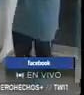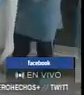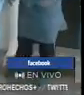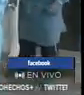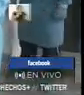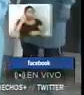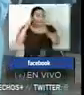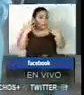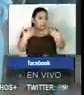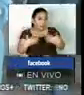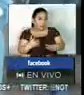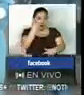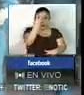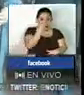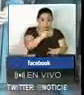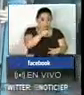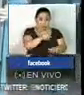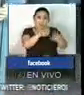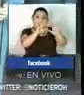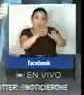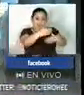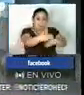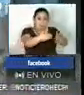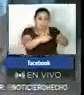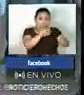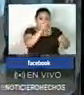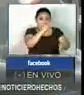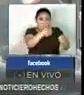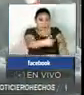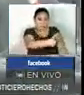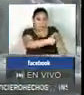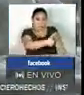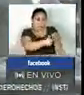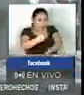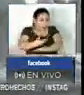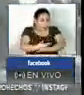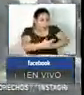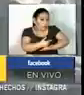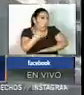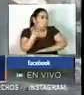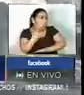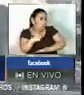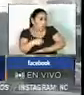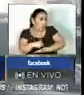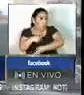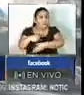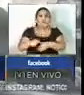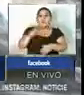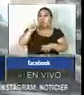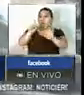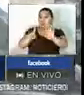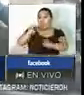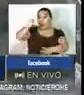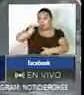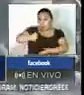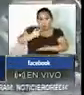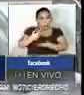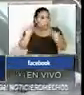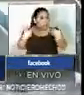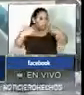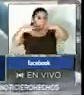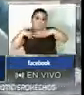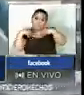Después de permanecer 10 días en la unidad de cuidados intensivos, un bebé de tan solo 6 meses sobrevivió al